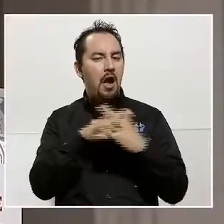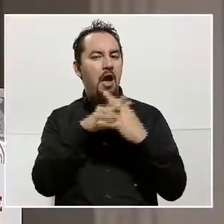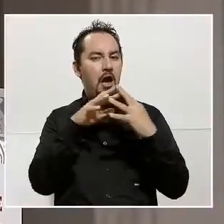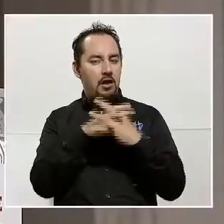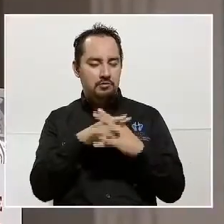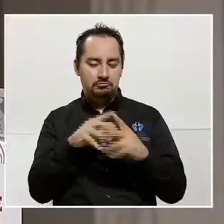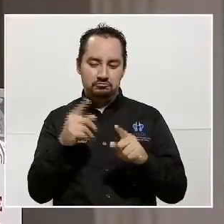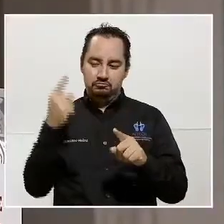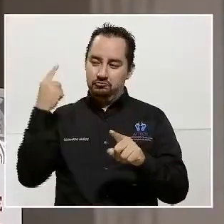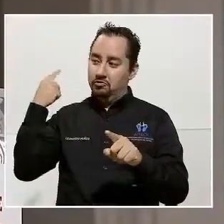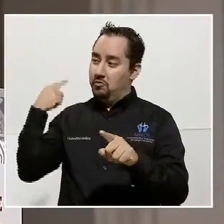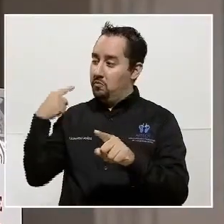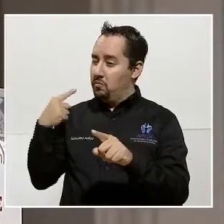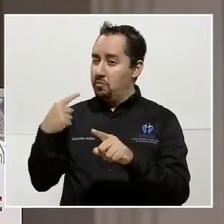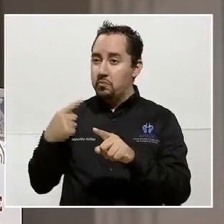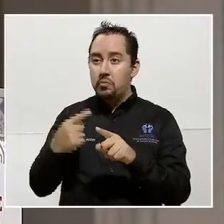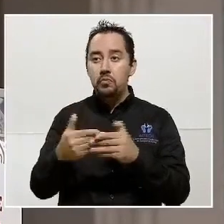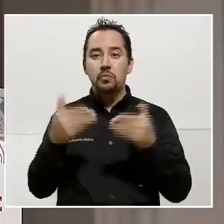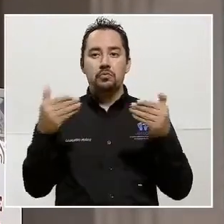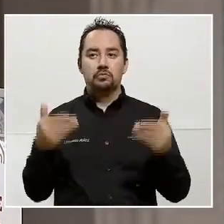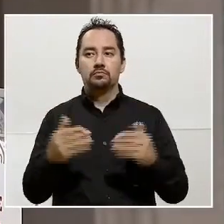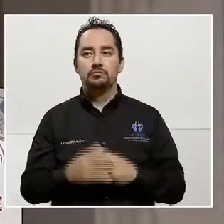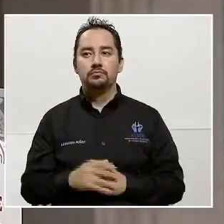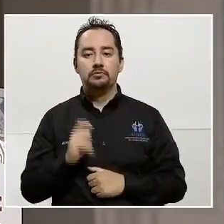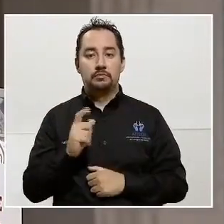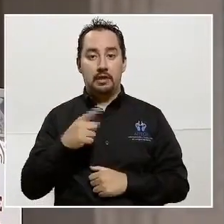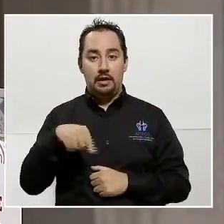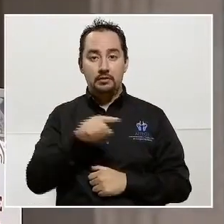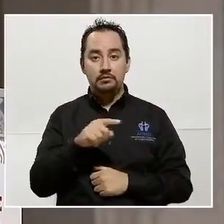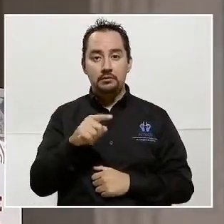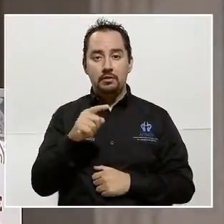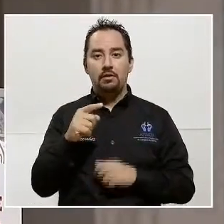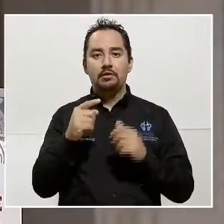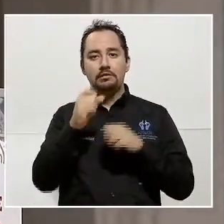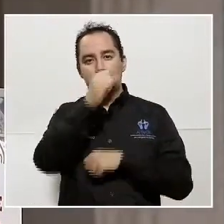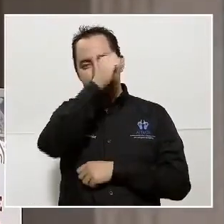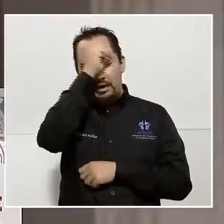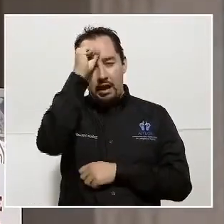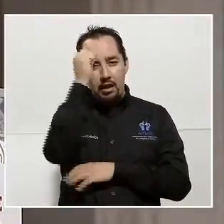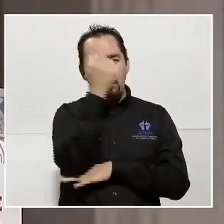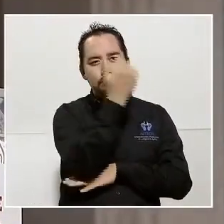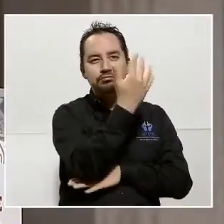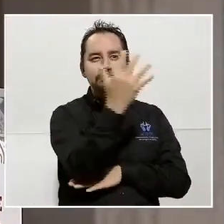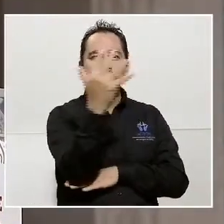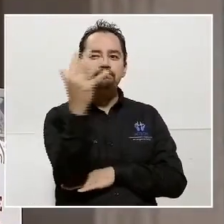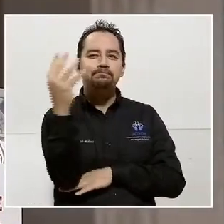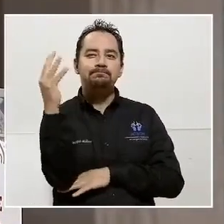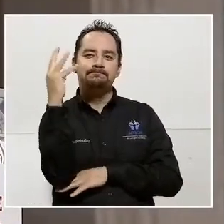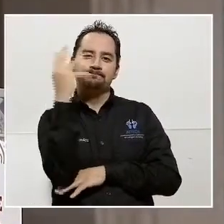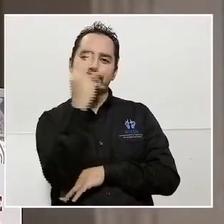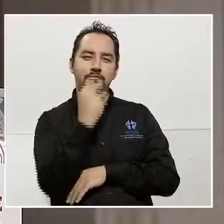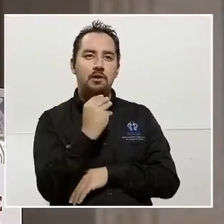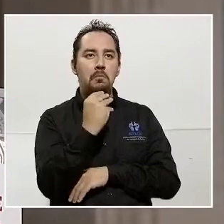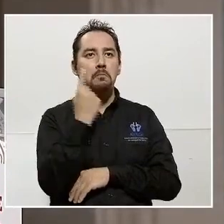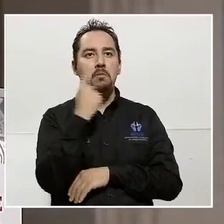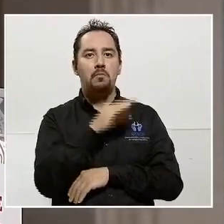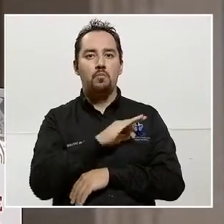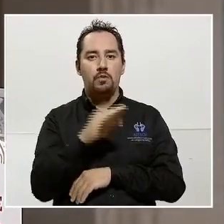han surcado su majestuosa serranía para defender la dignidad humana.